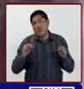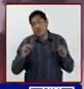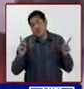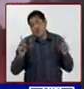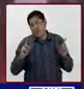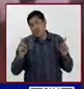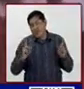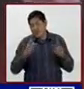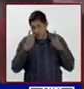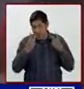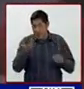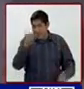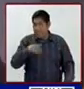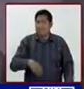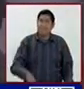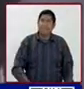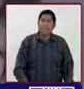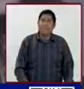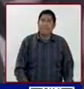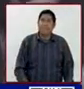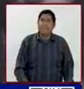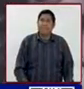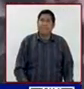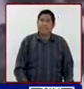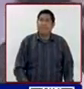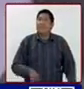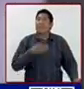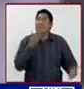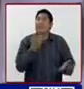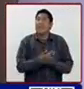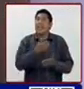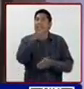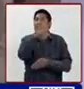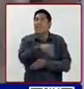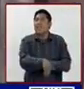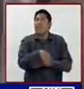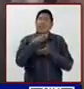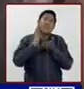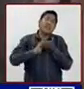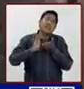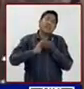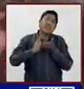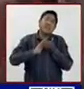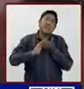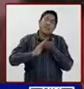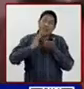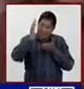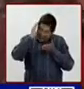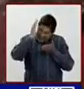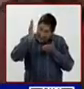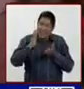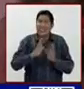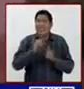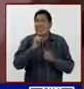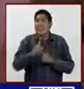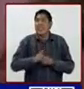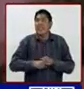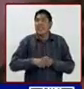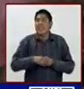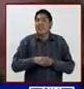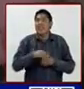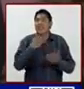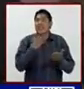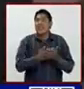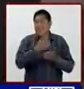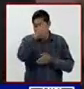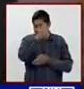un salón de belleza. Vengan por acá, por favor. Buenas noches. Perdón, permiso. Doña Jade, ¿cómo está? Vamos a ingresar.